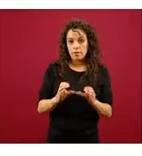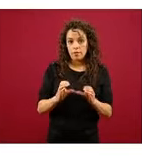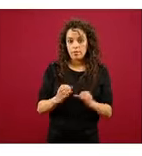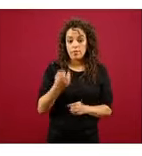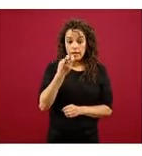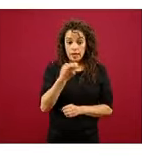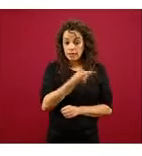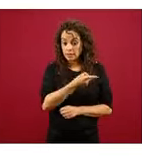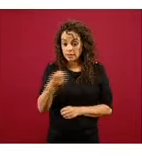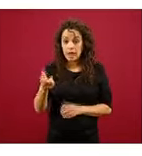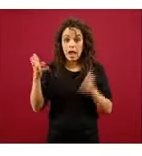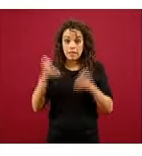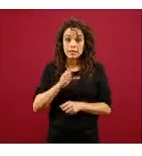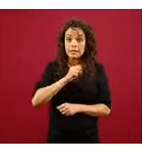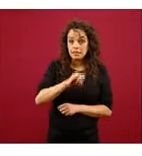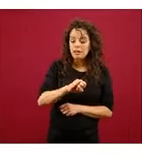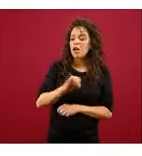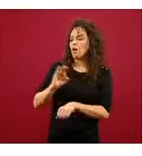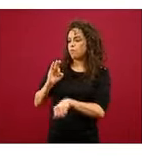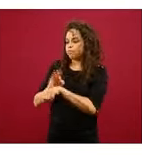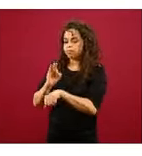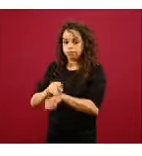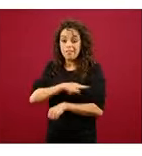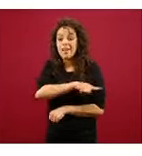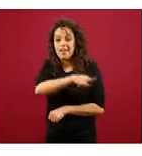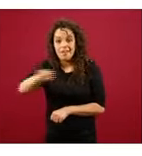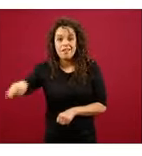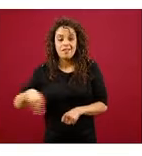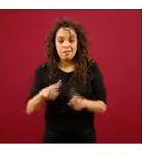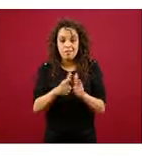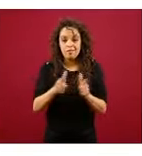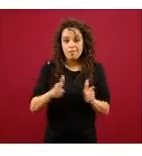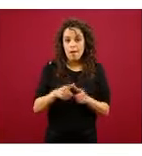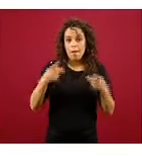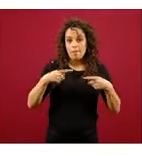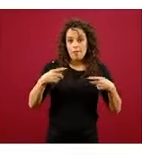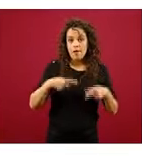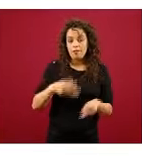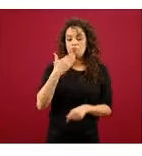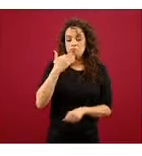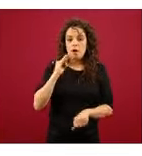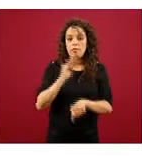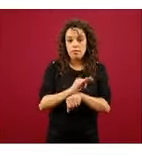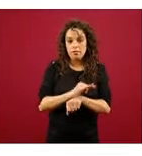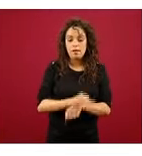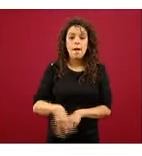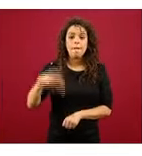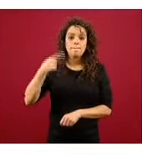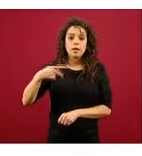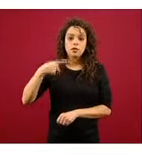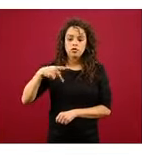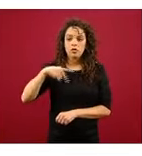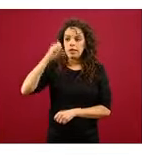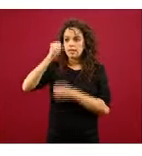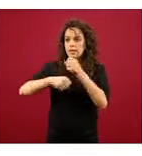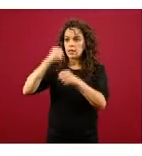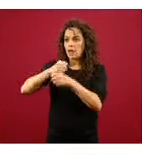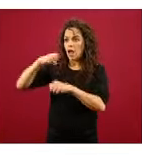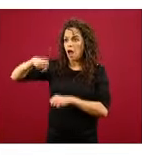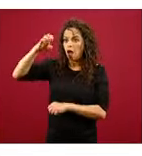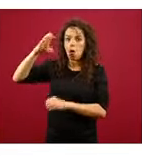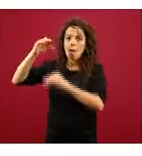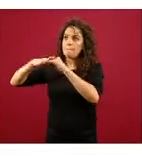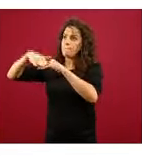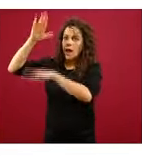a ellos. Entonces, en un primer lugar, quiero señalar a las personas de 60 años o más. Recordar que nosotros al aplicar